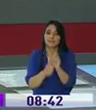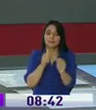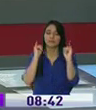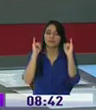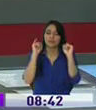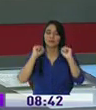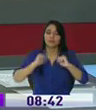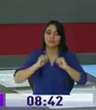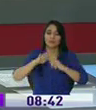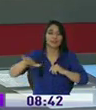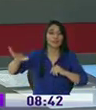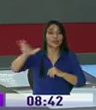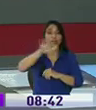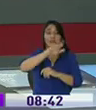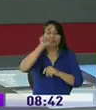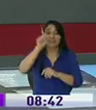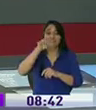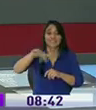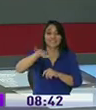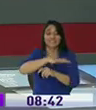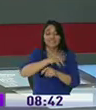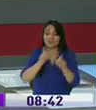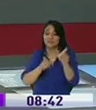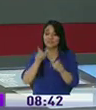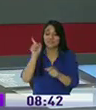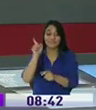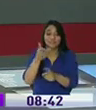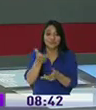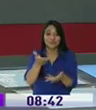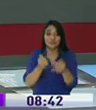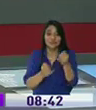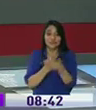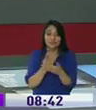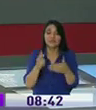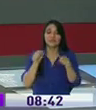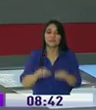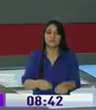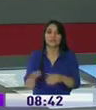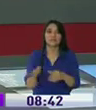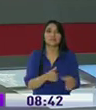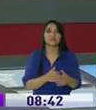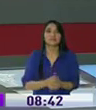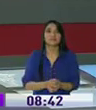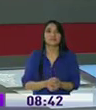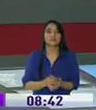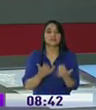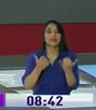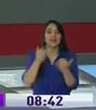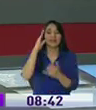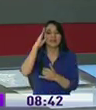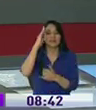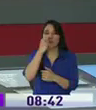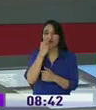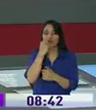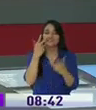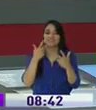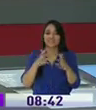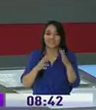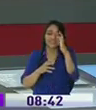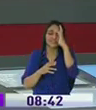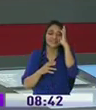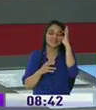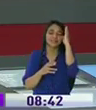para todo lo que realiza en este caso usted en el fin de semana. Tiempo de ir con nuestro segmento de humor. Vamos con el